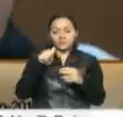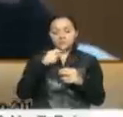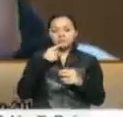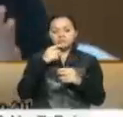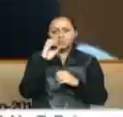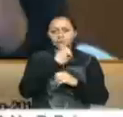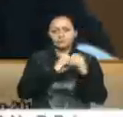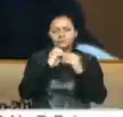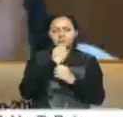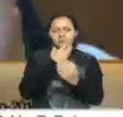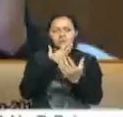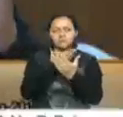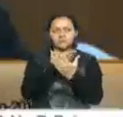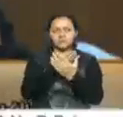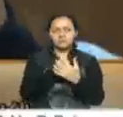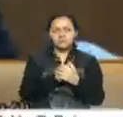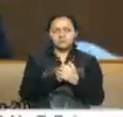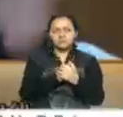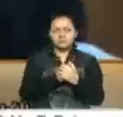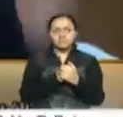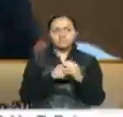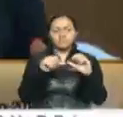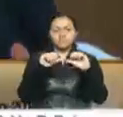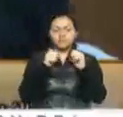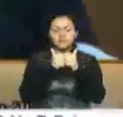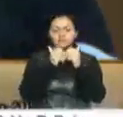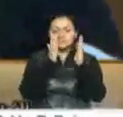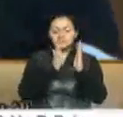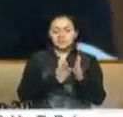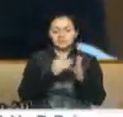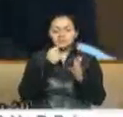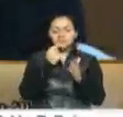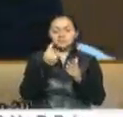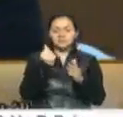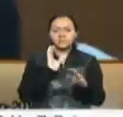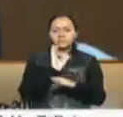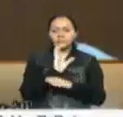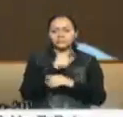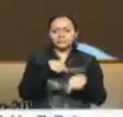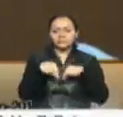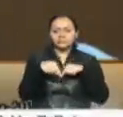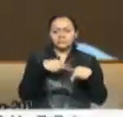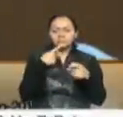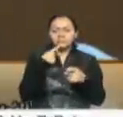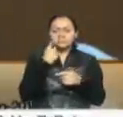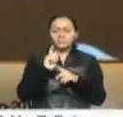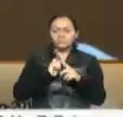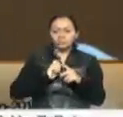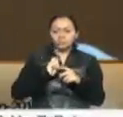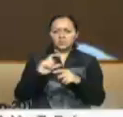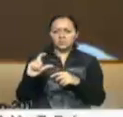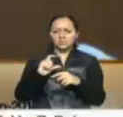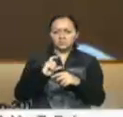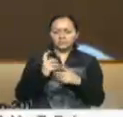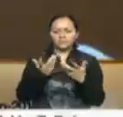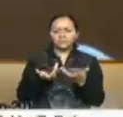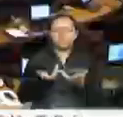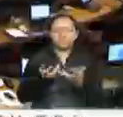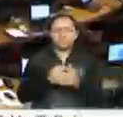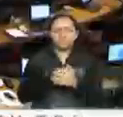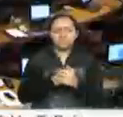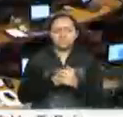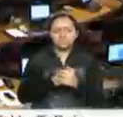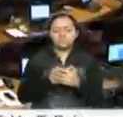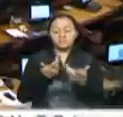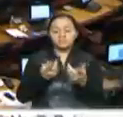sus observaciones. Esos asambleístas reciben más en movilización que lo que percibimos nosotros, los asambleístas del exterior.